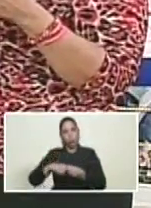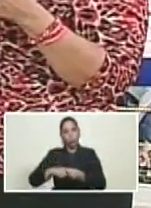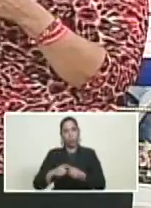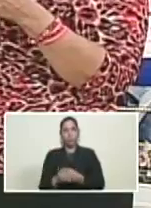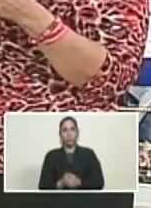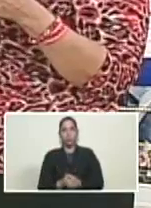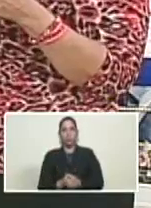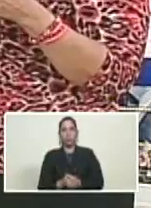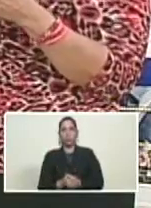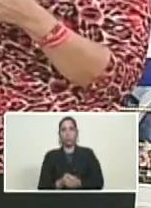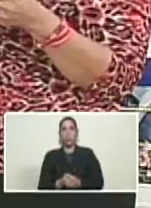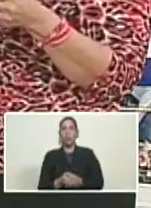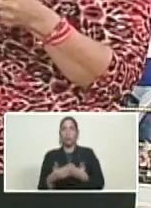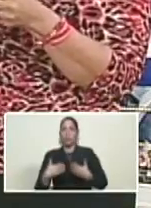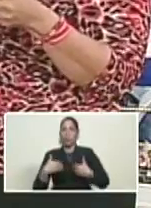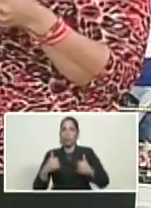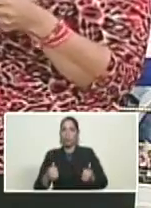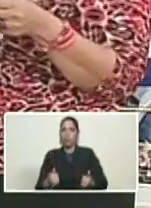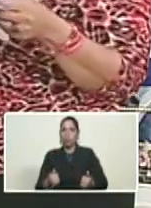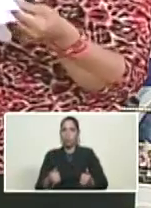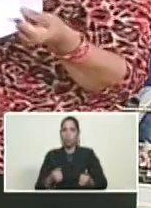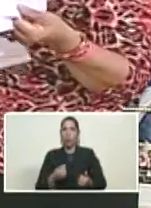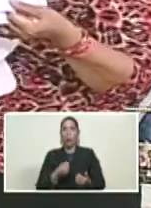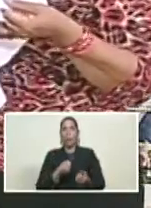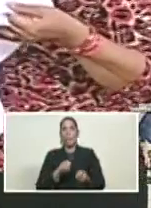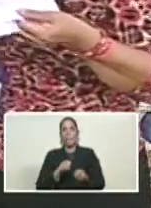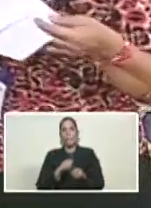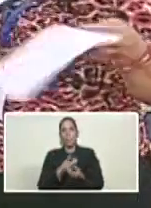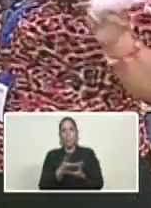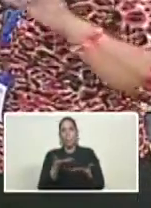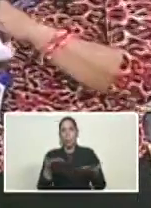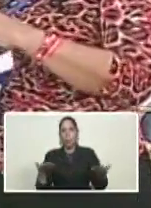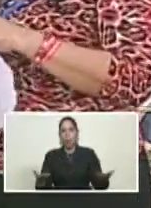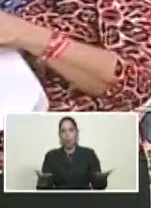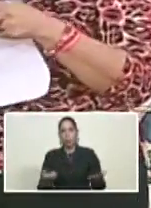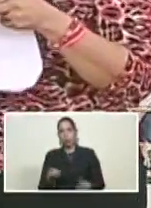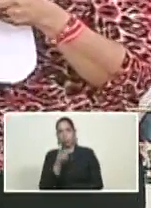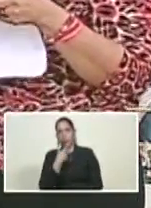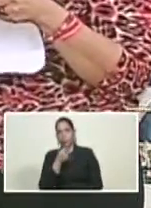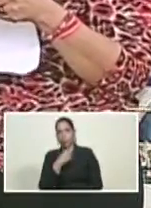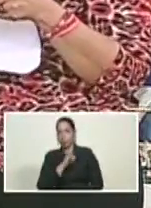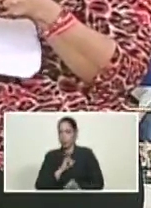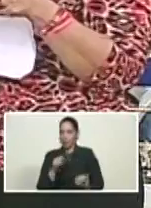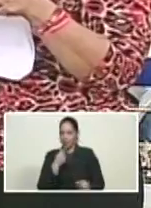de garantizar el suministro de los medicamentos que ya hemos hablado.